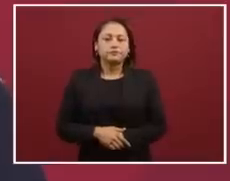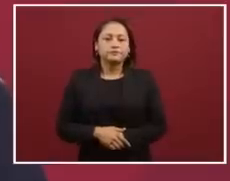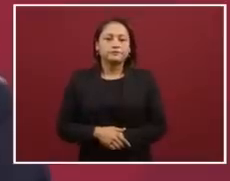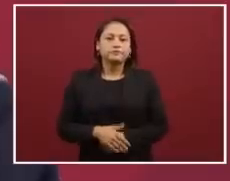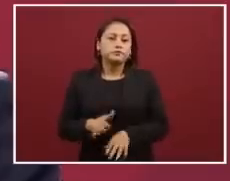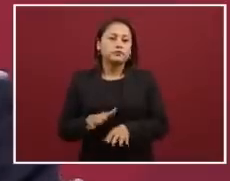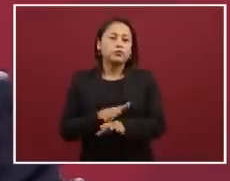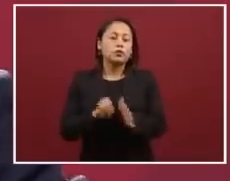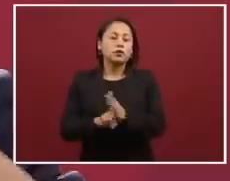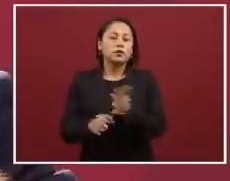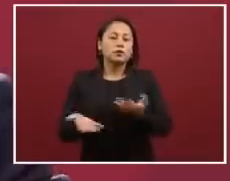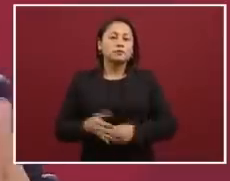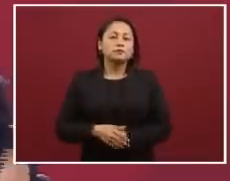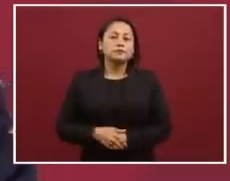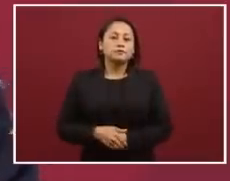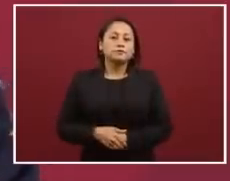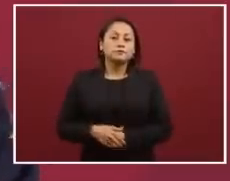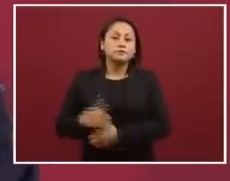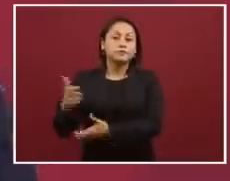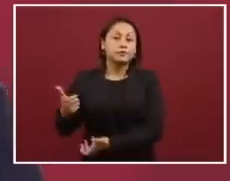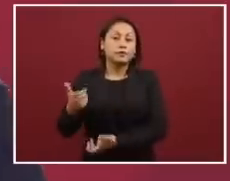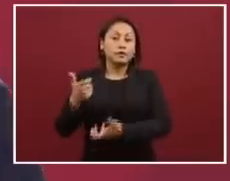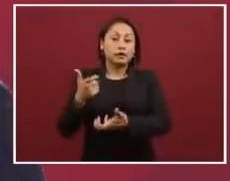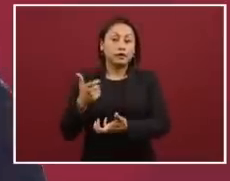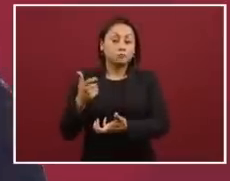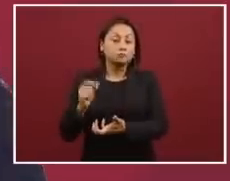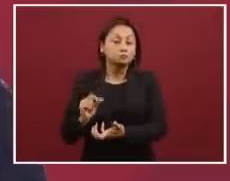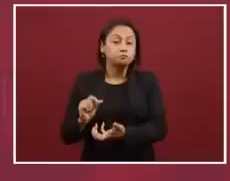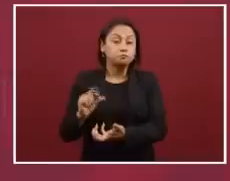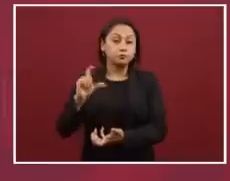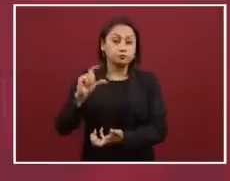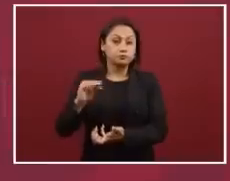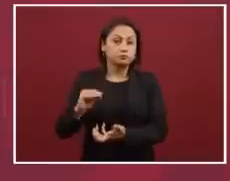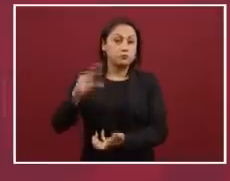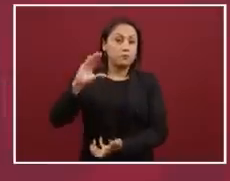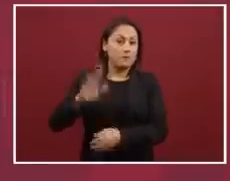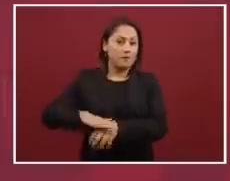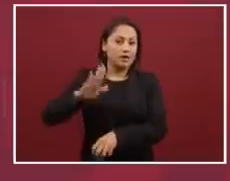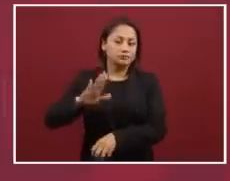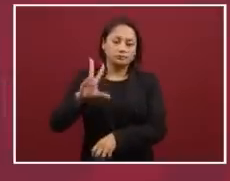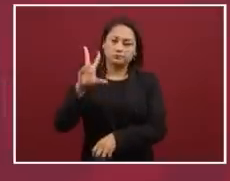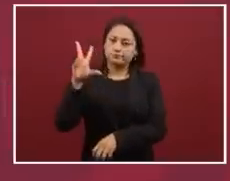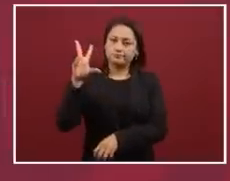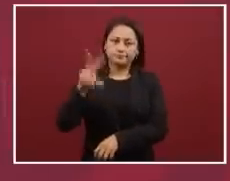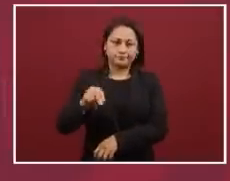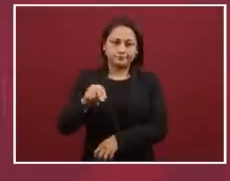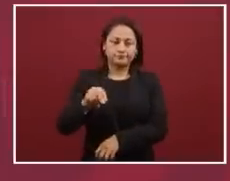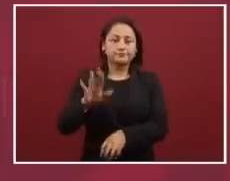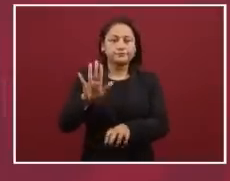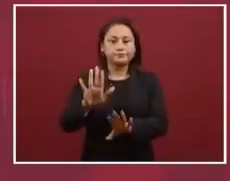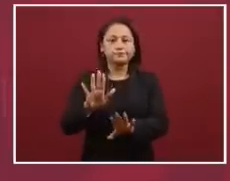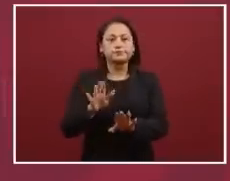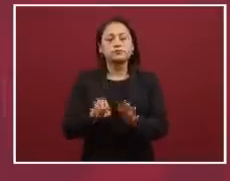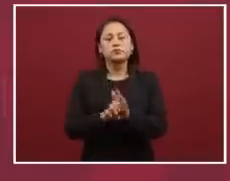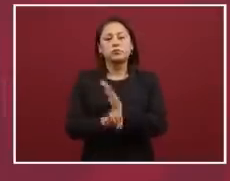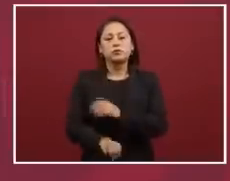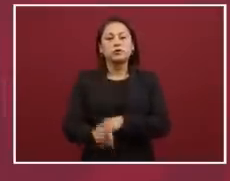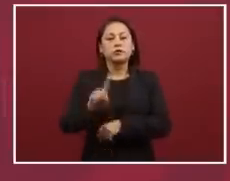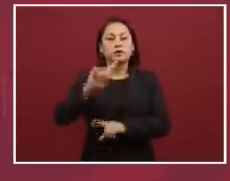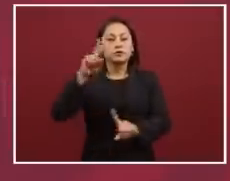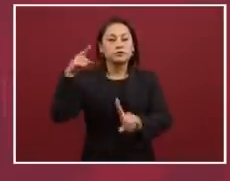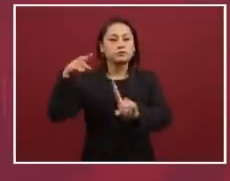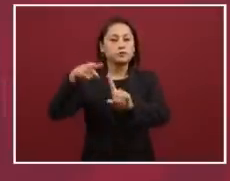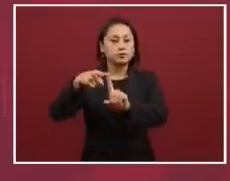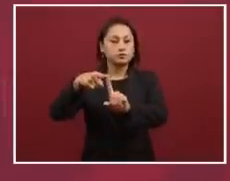va a implicar presiones de gasto adicionales. Tenemos además, para el caso de lo que hemos hablado de